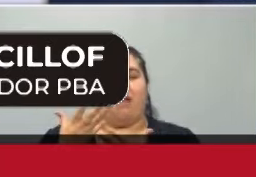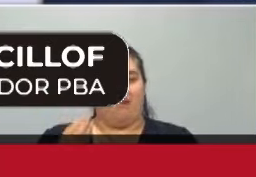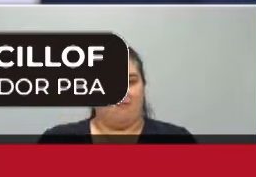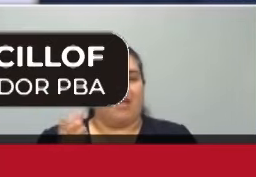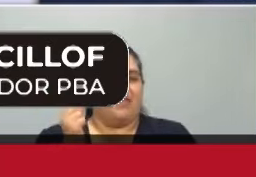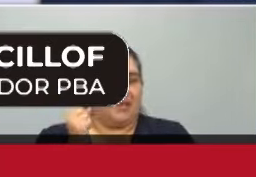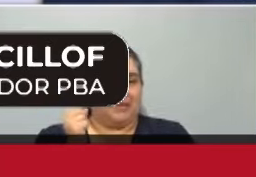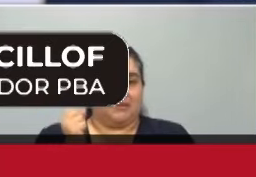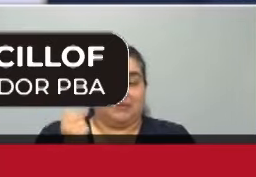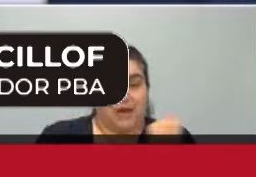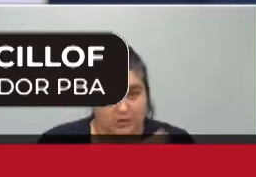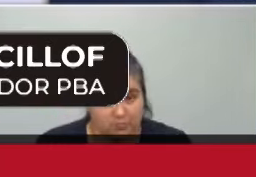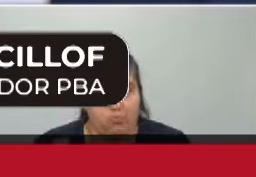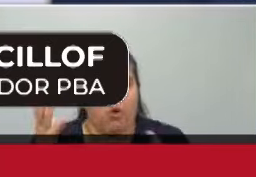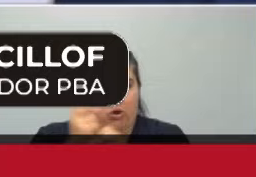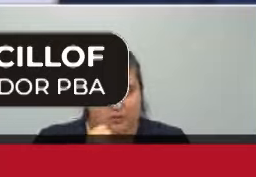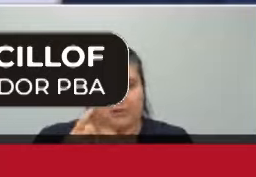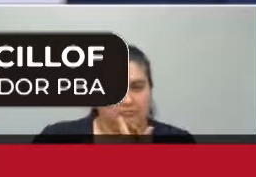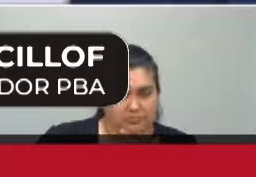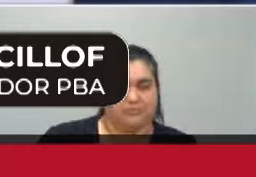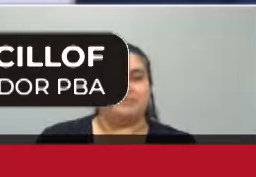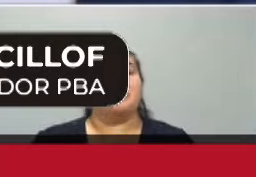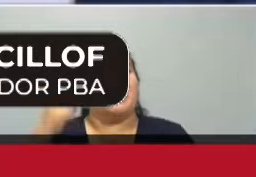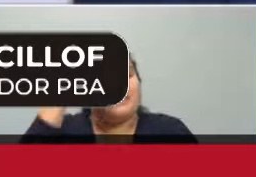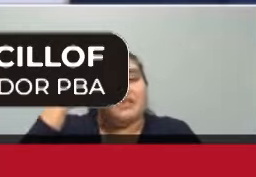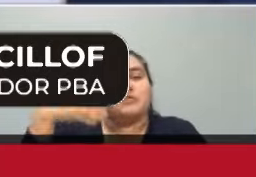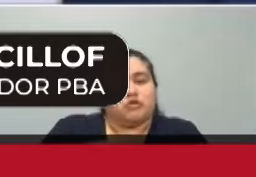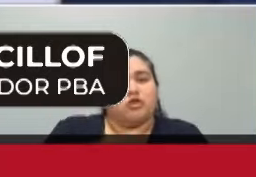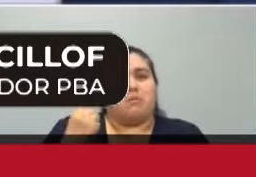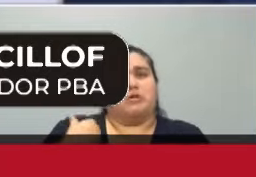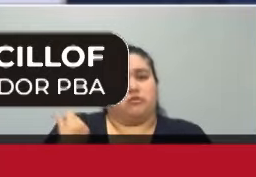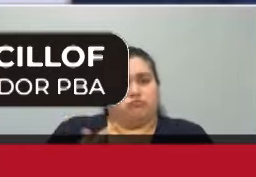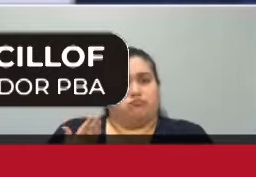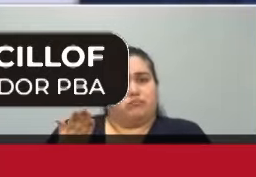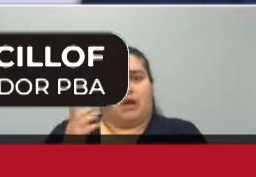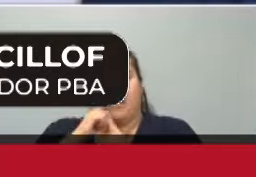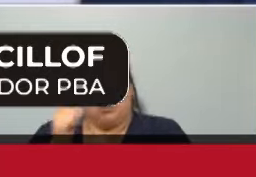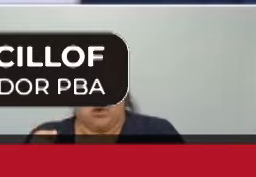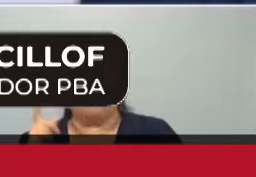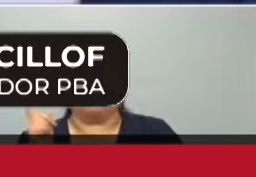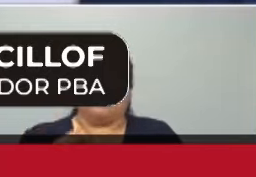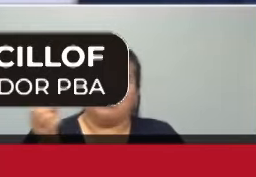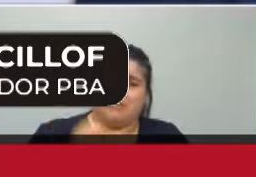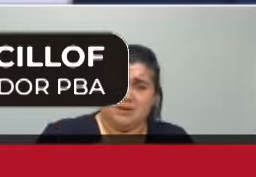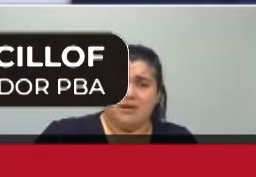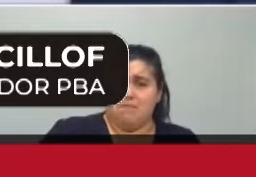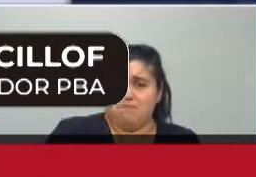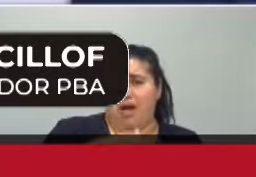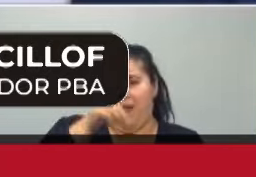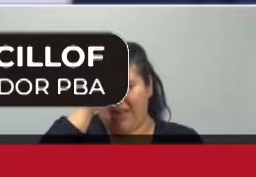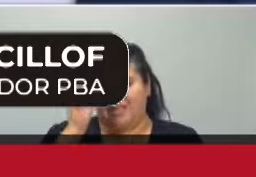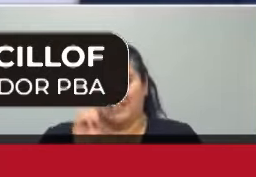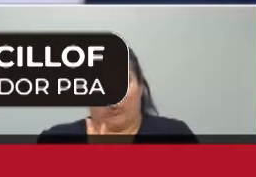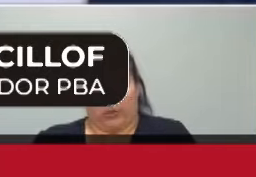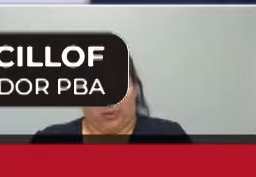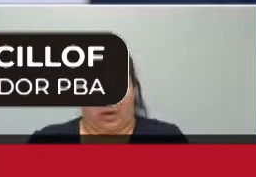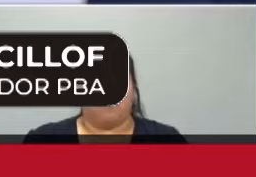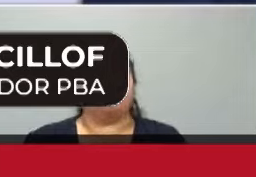una deuda de 10.000 millones de pesos, lo hemos reclamado, y el fondo de seguridad. Esos son los 4 reclamos que tenemos hoy